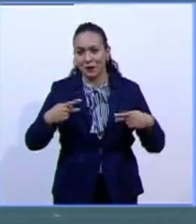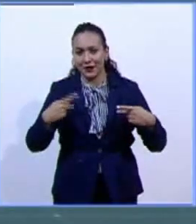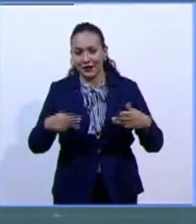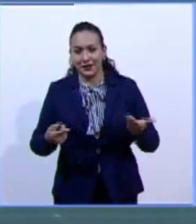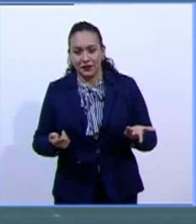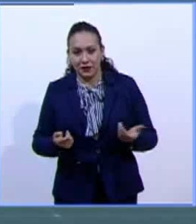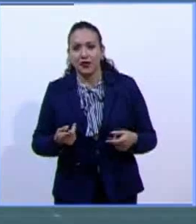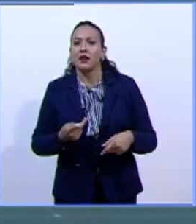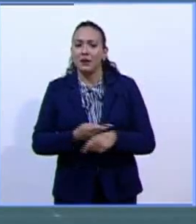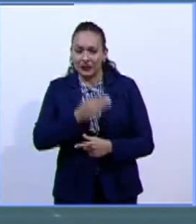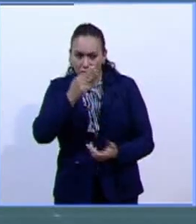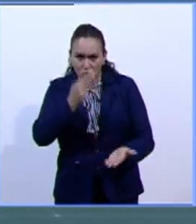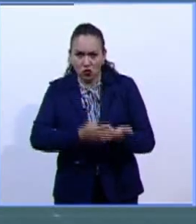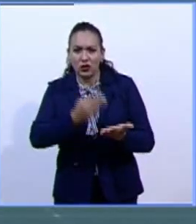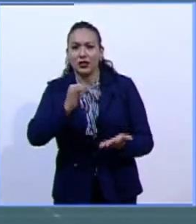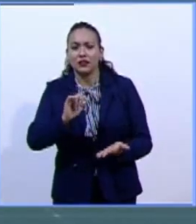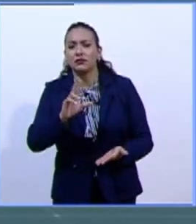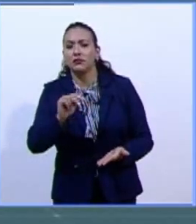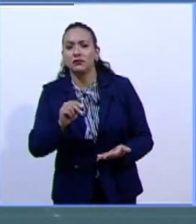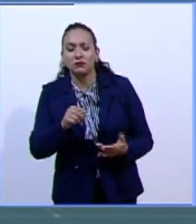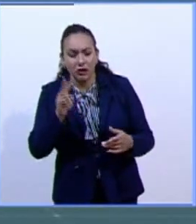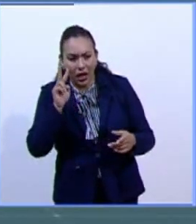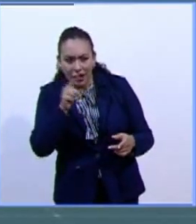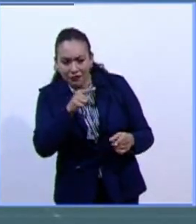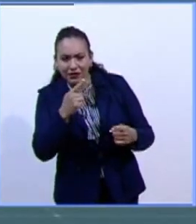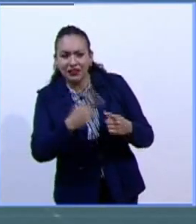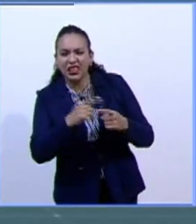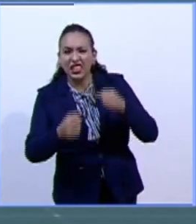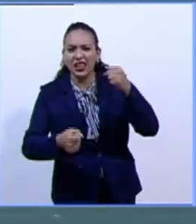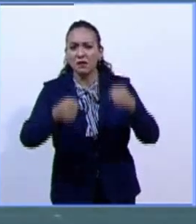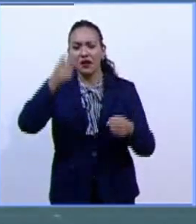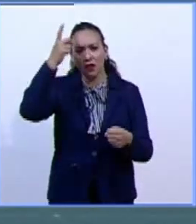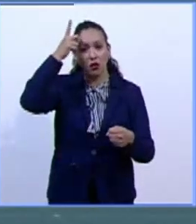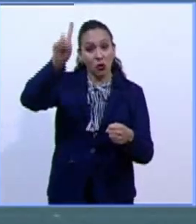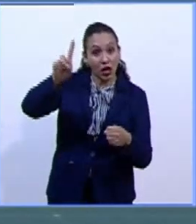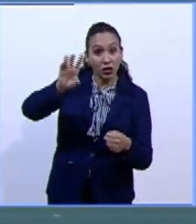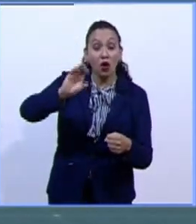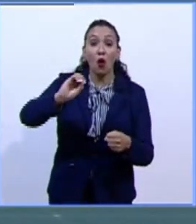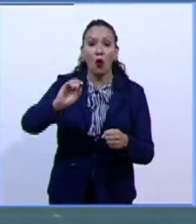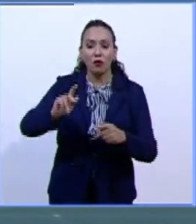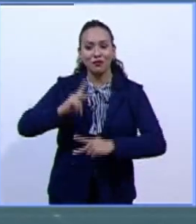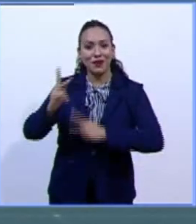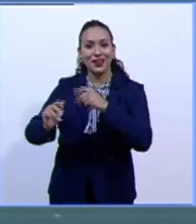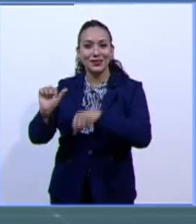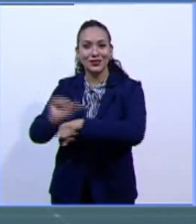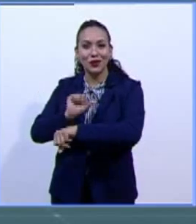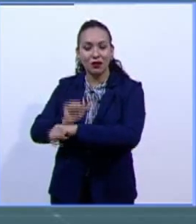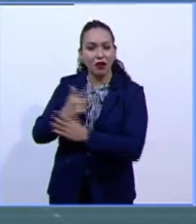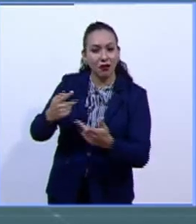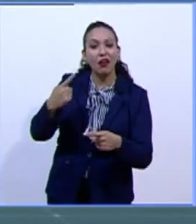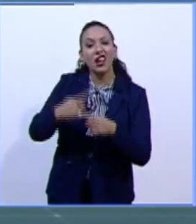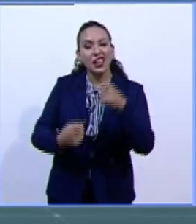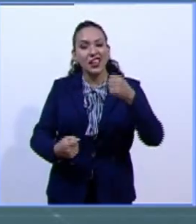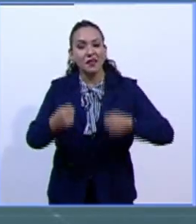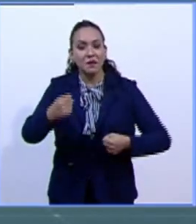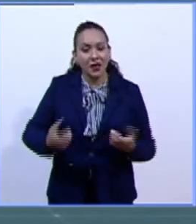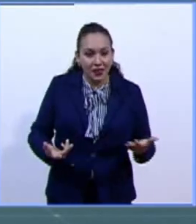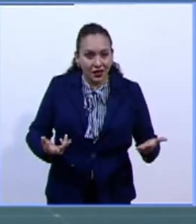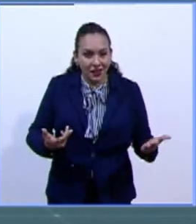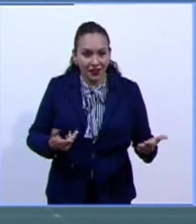del infractor, porque no se distingue entre conductor y propietario y no prevé una forma de notificarle